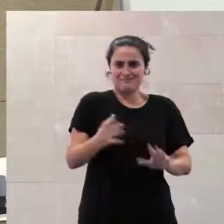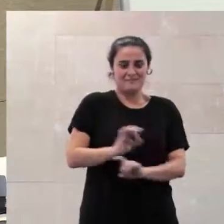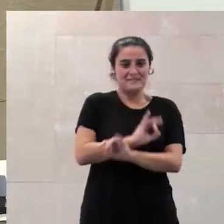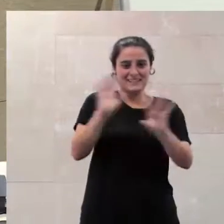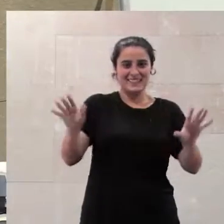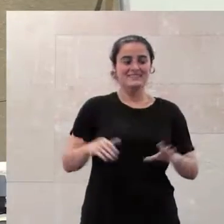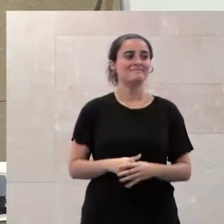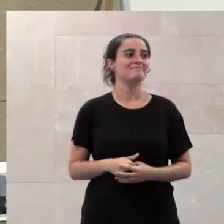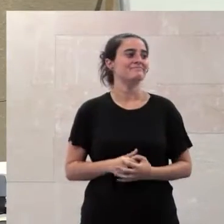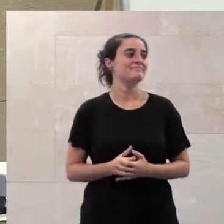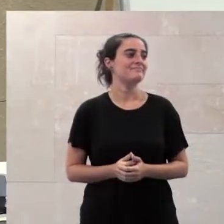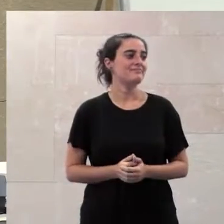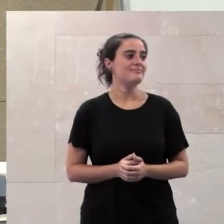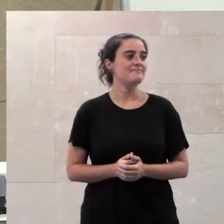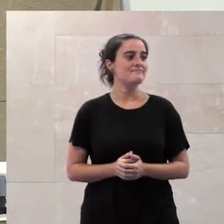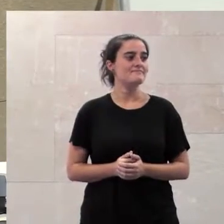osoz.